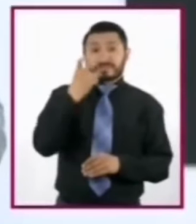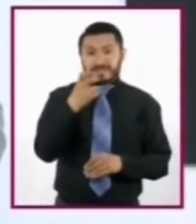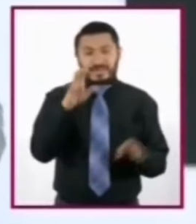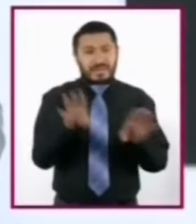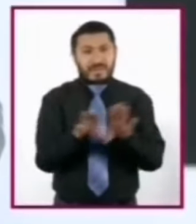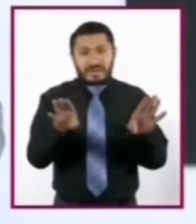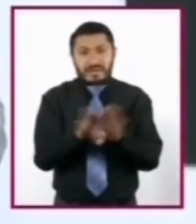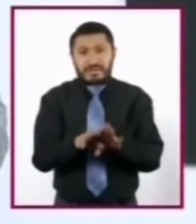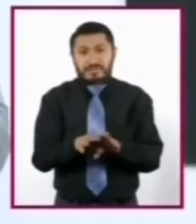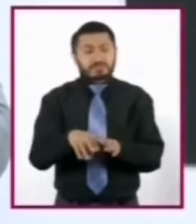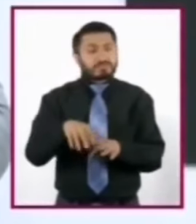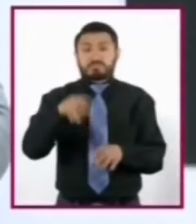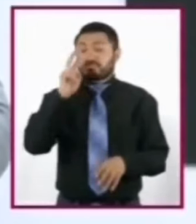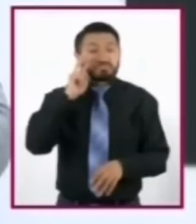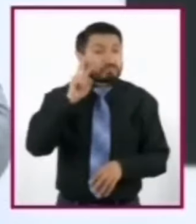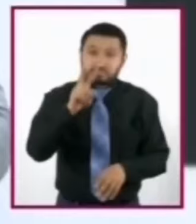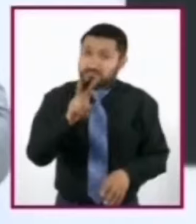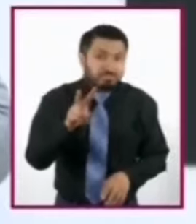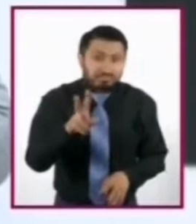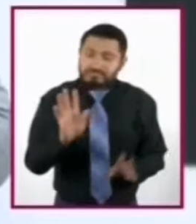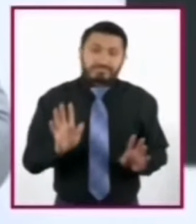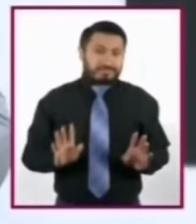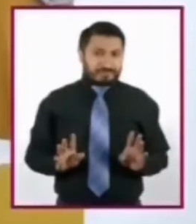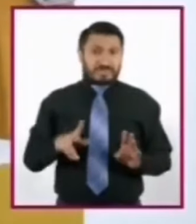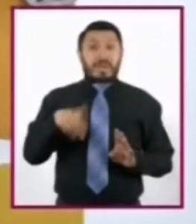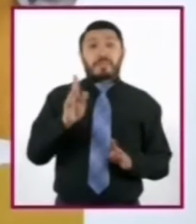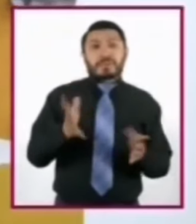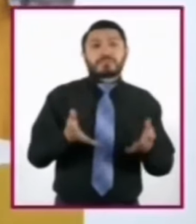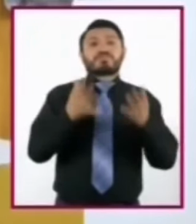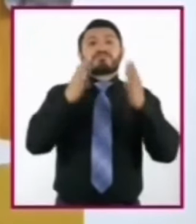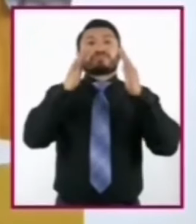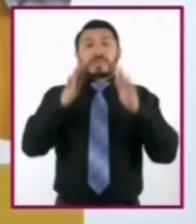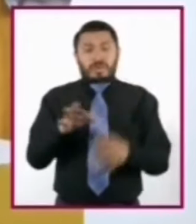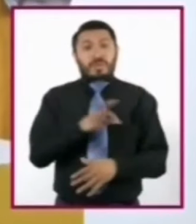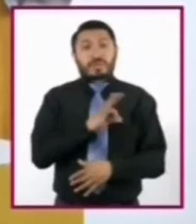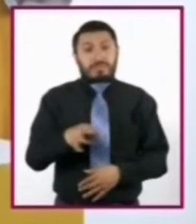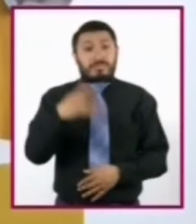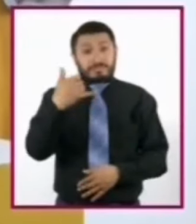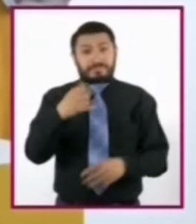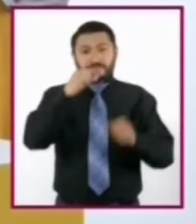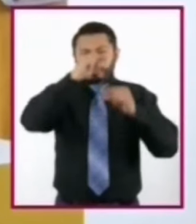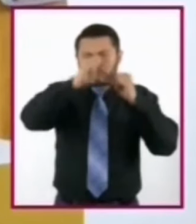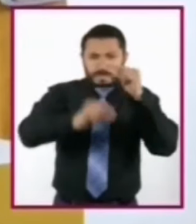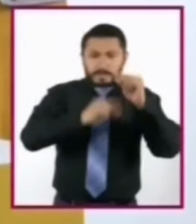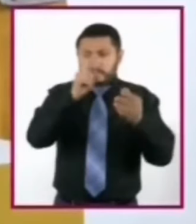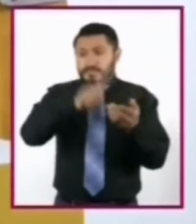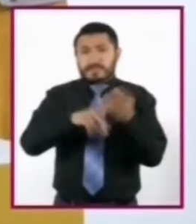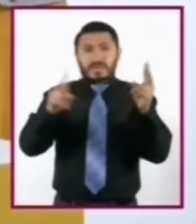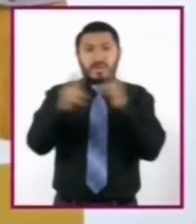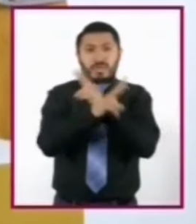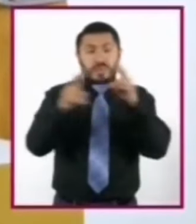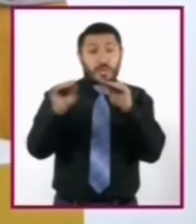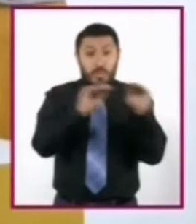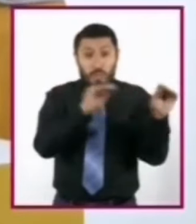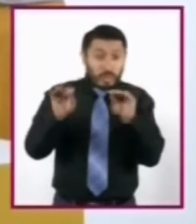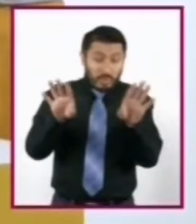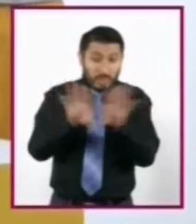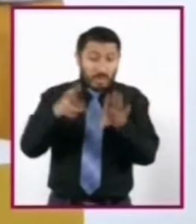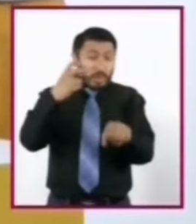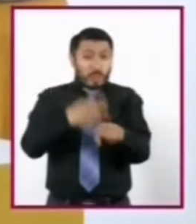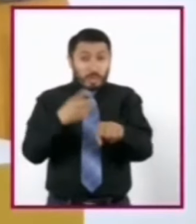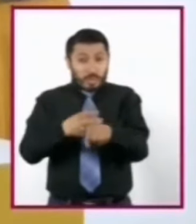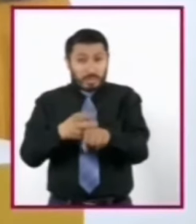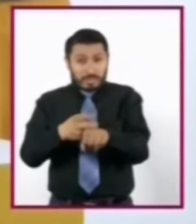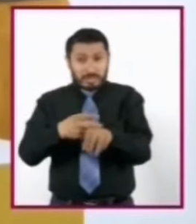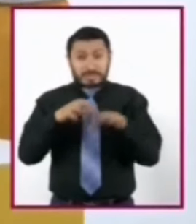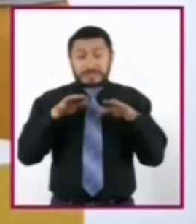sea imperceptible a simple vista. ¿Y las partículas del aire se mueven como las de las cosas sólidas?